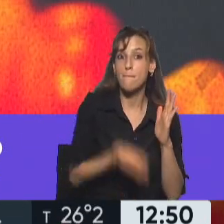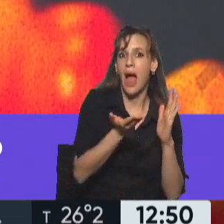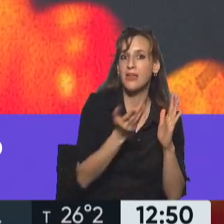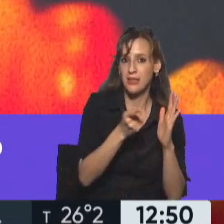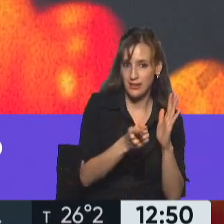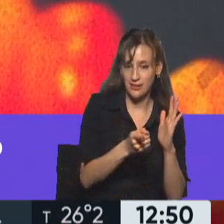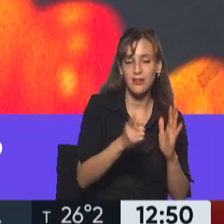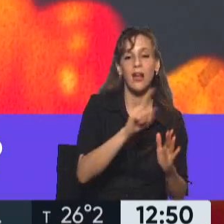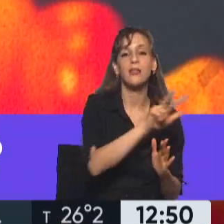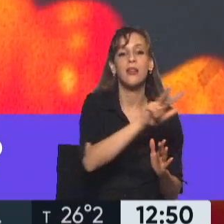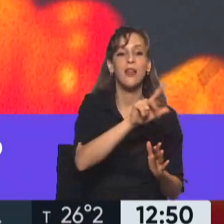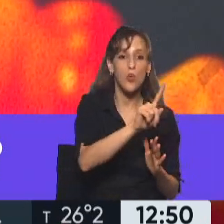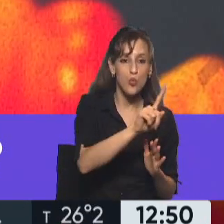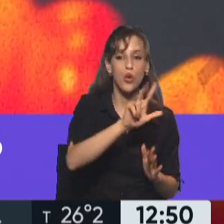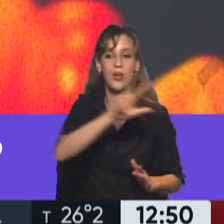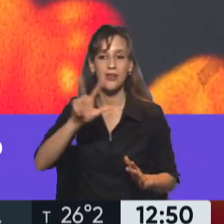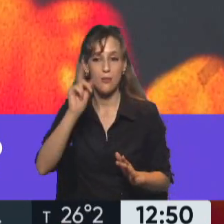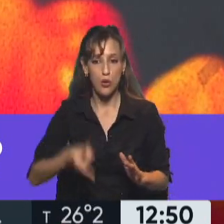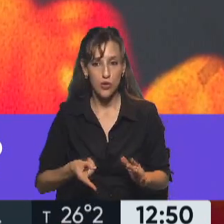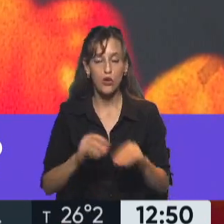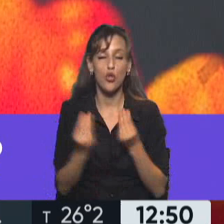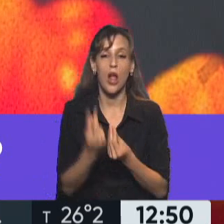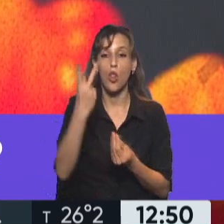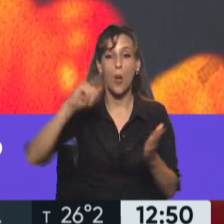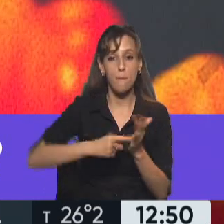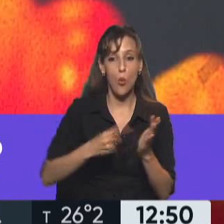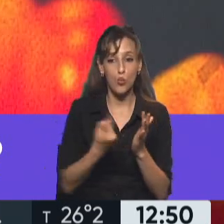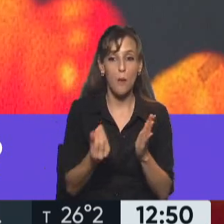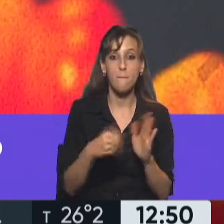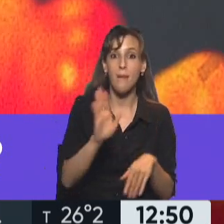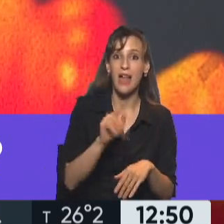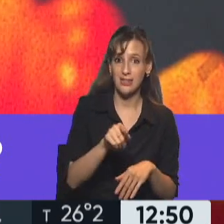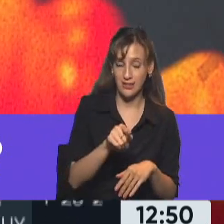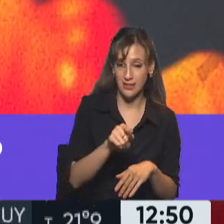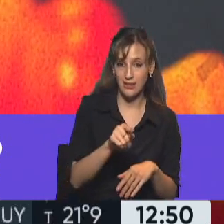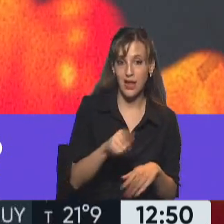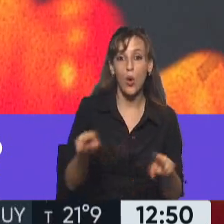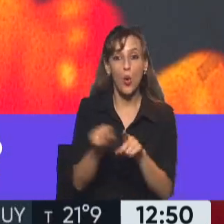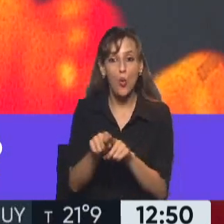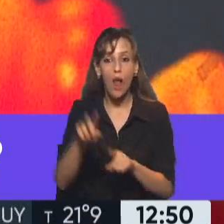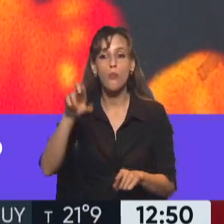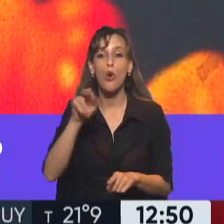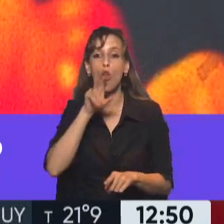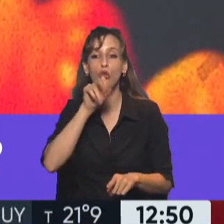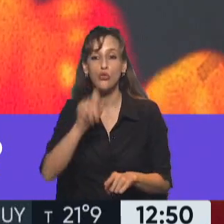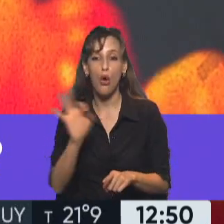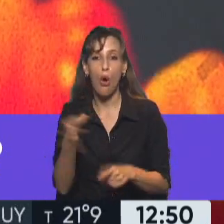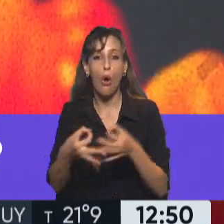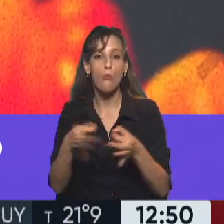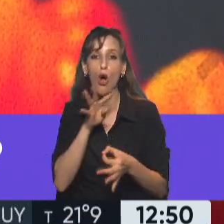a 33, 2 puntos, y que por ende equipare al valor de la retención del poroto, es decir, que todo